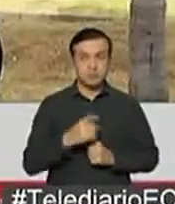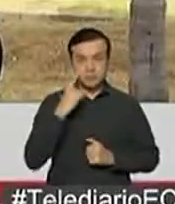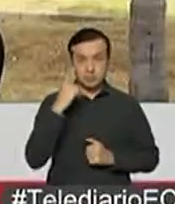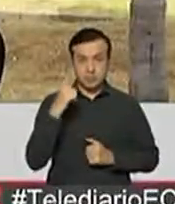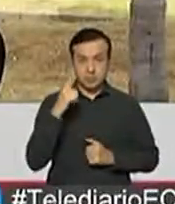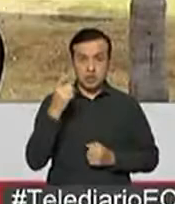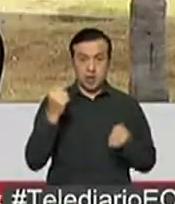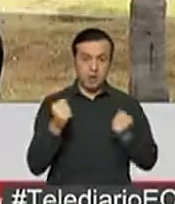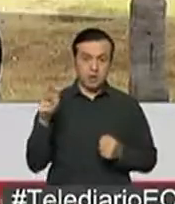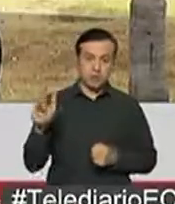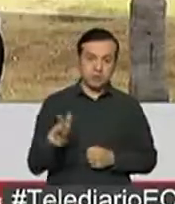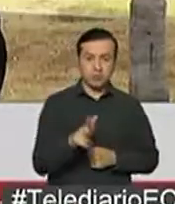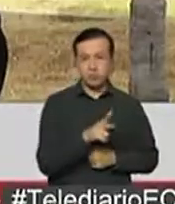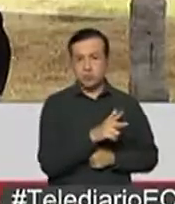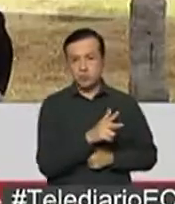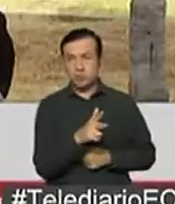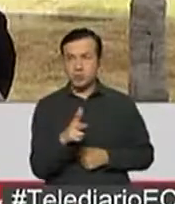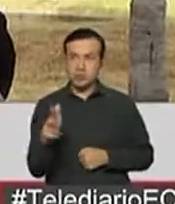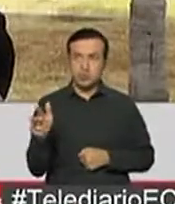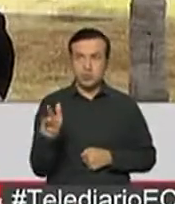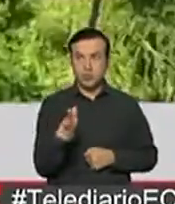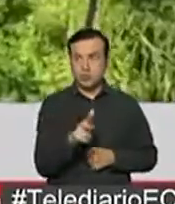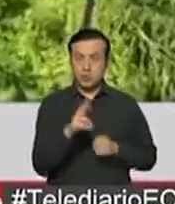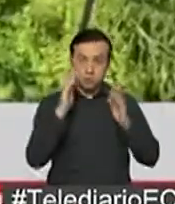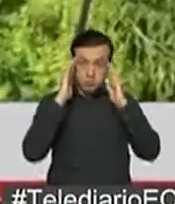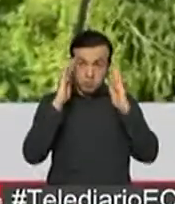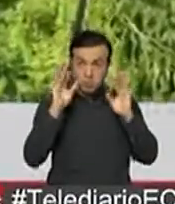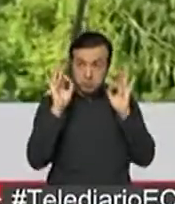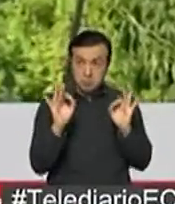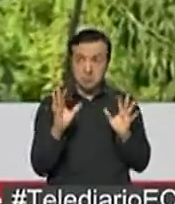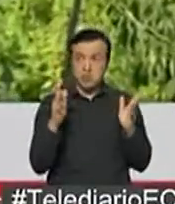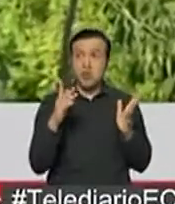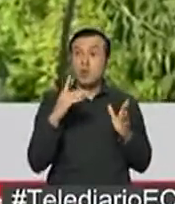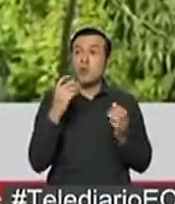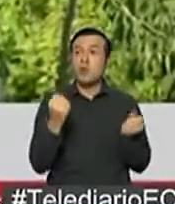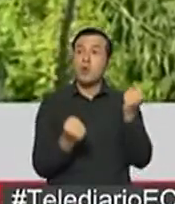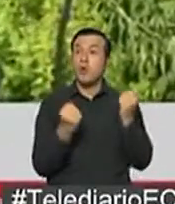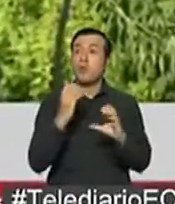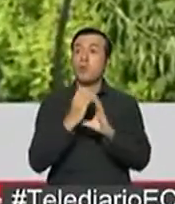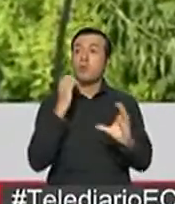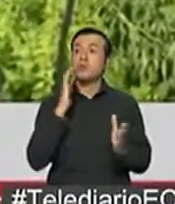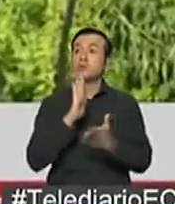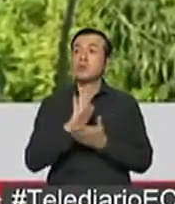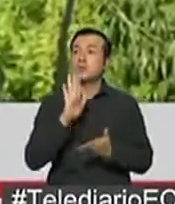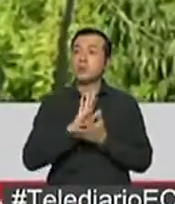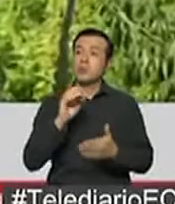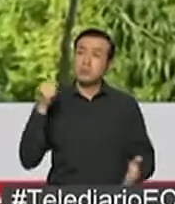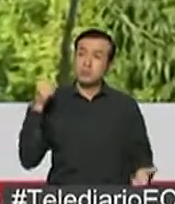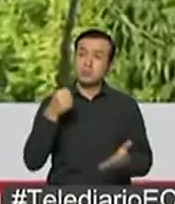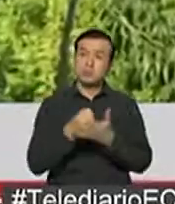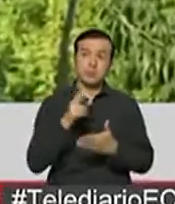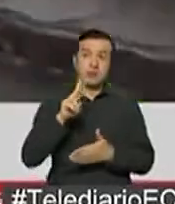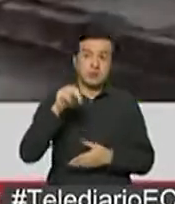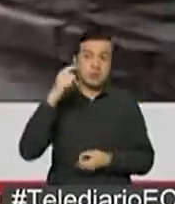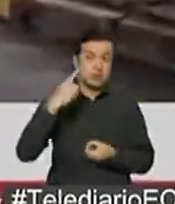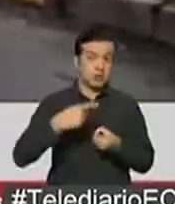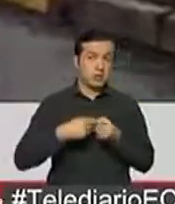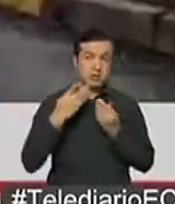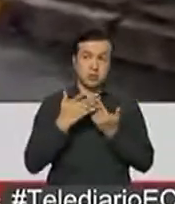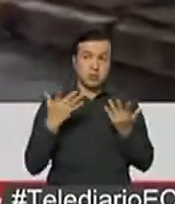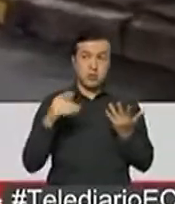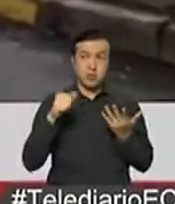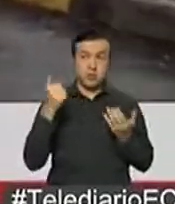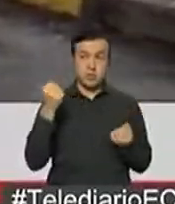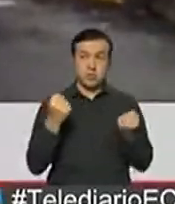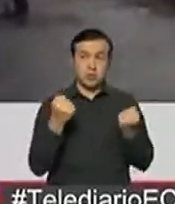sexaje 'no es decir no viene concentrado o de una furgoneta de transporte escolar que se impactó en el norte de quito cuando otro